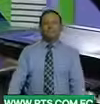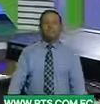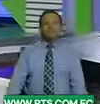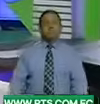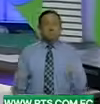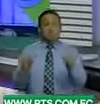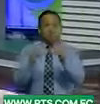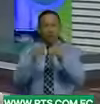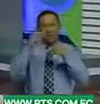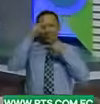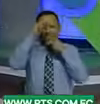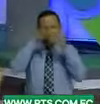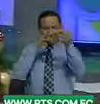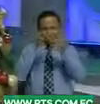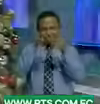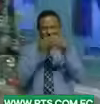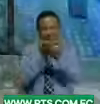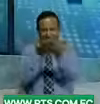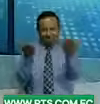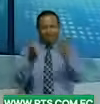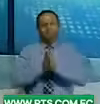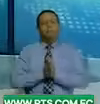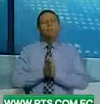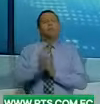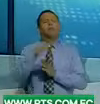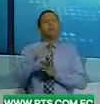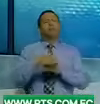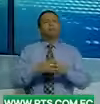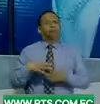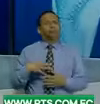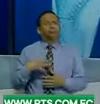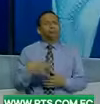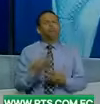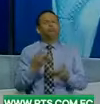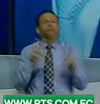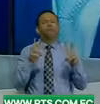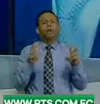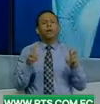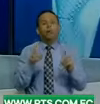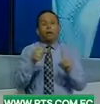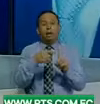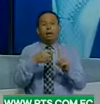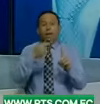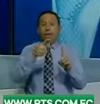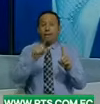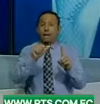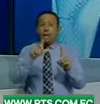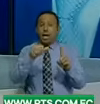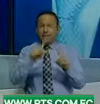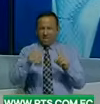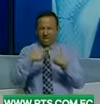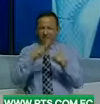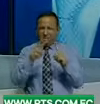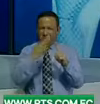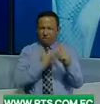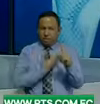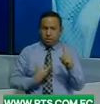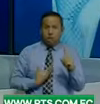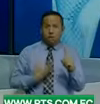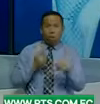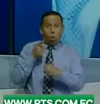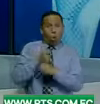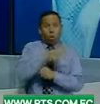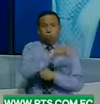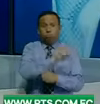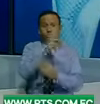Más noticias para todos ustedes, queridos amigos. La disposición legal de que Jorge Glass regrese a la cárcel podría complicar su